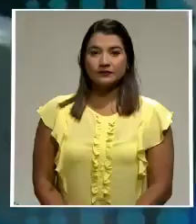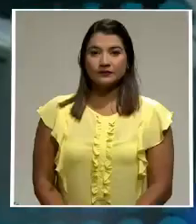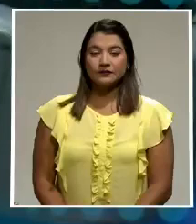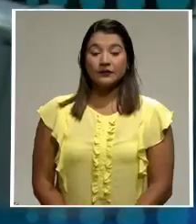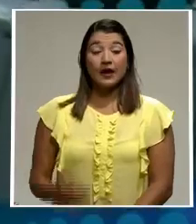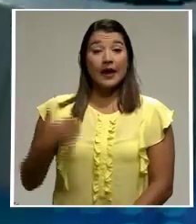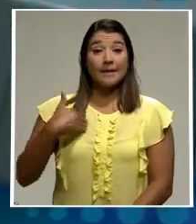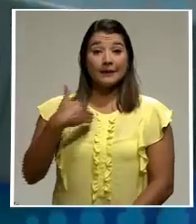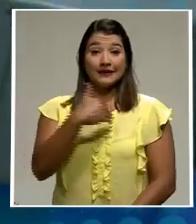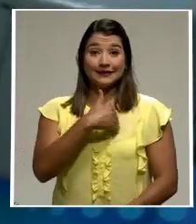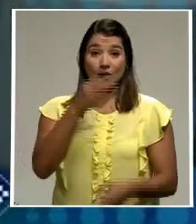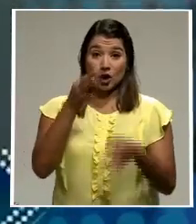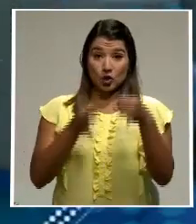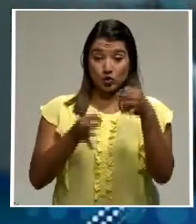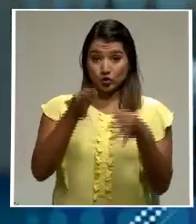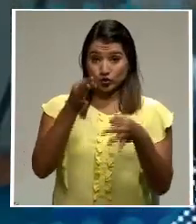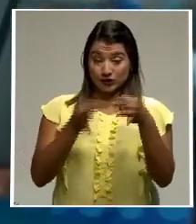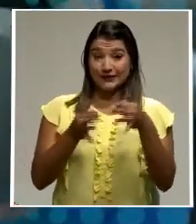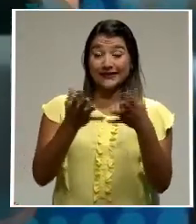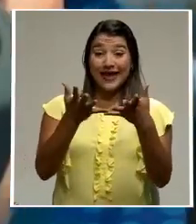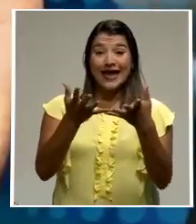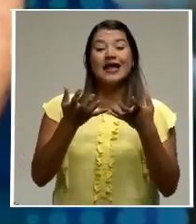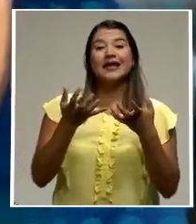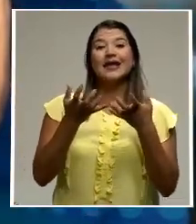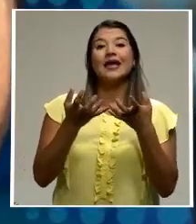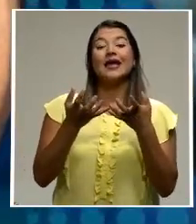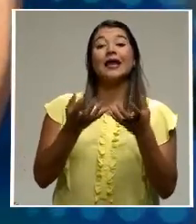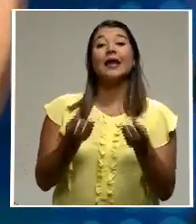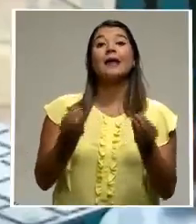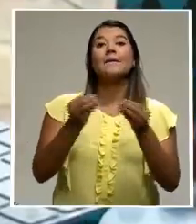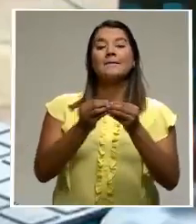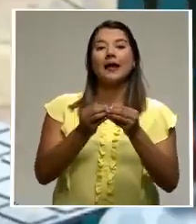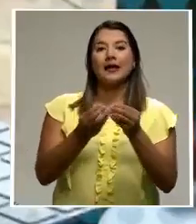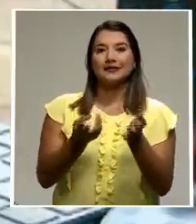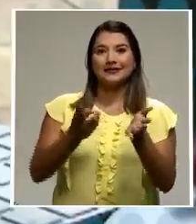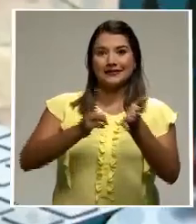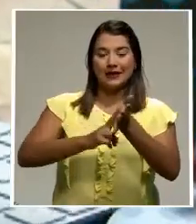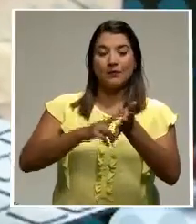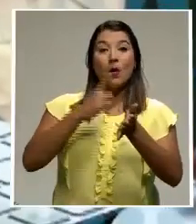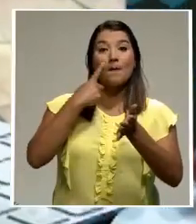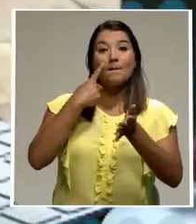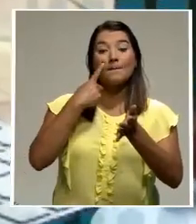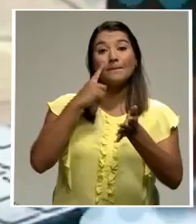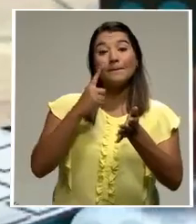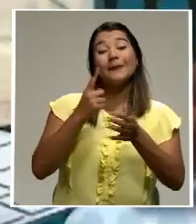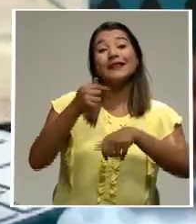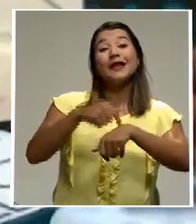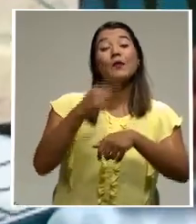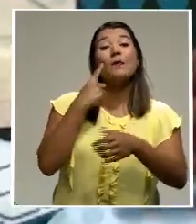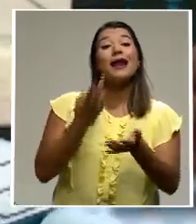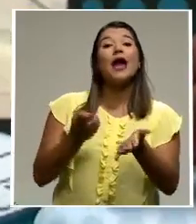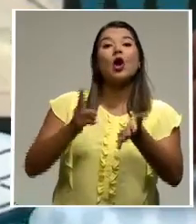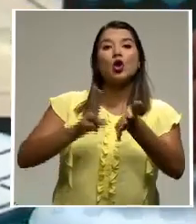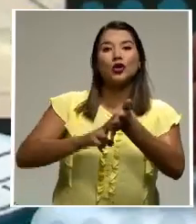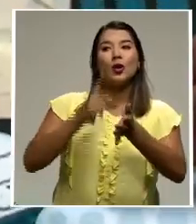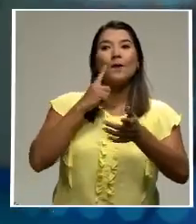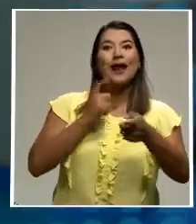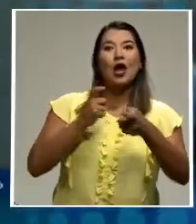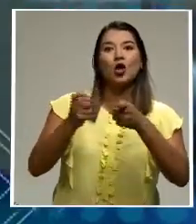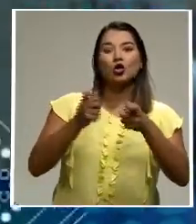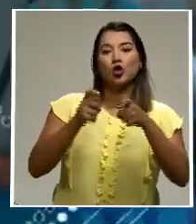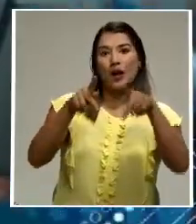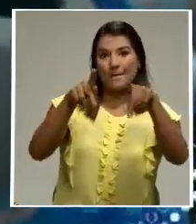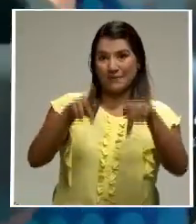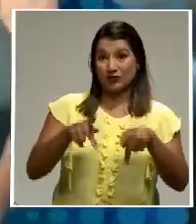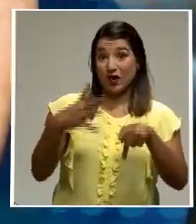El Ministerio de Justicia ampliará el contrato con la empresa de servicios públicos de Heredia para monitorear a los privados de libertad. Esto a pesar del rechazo de la